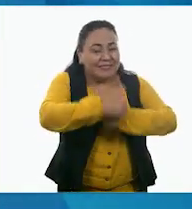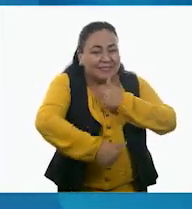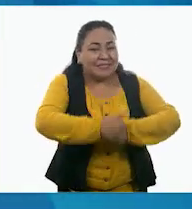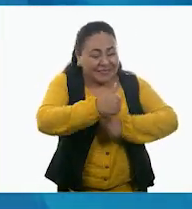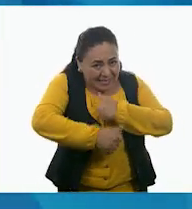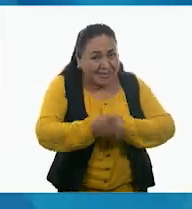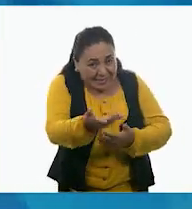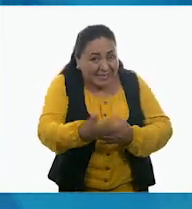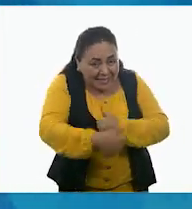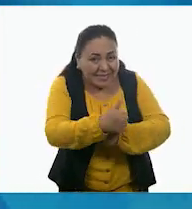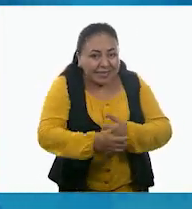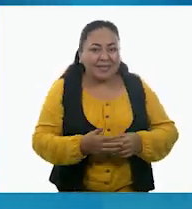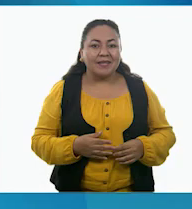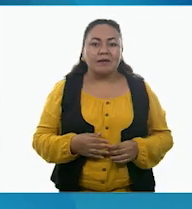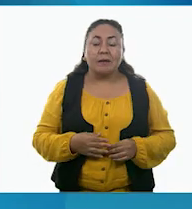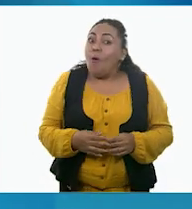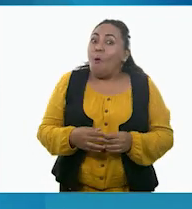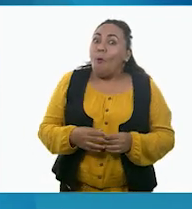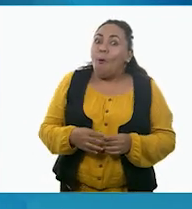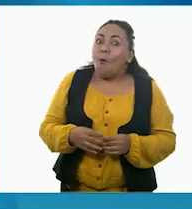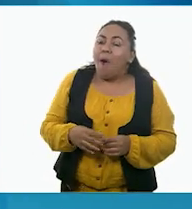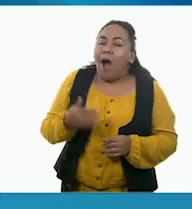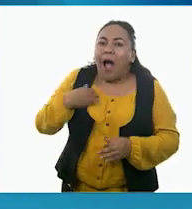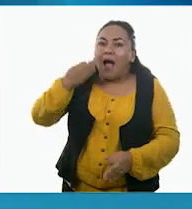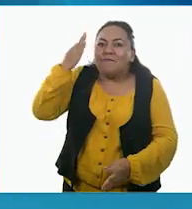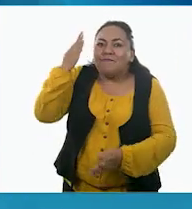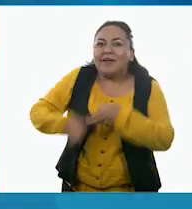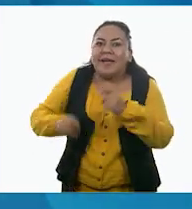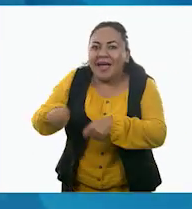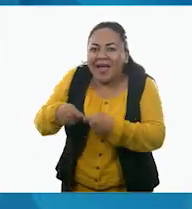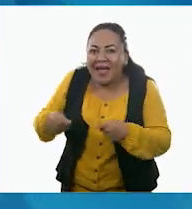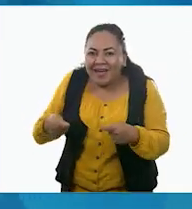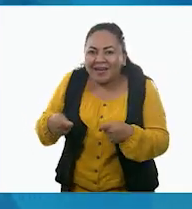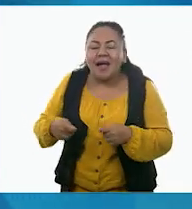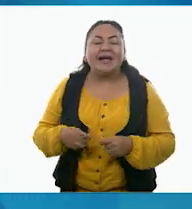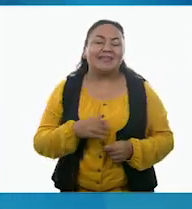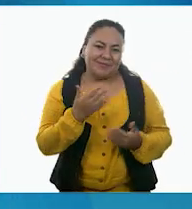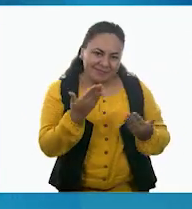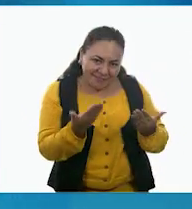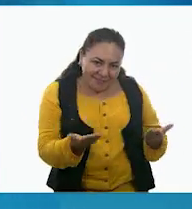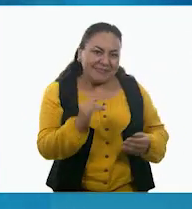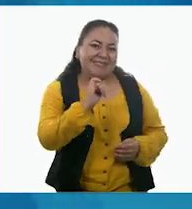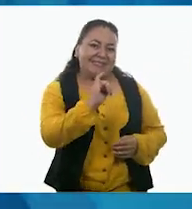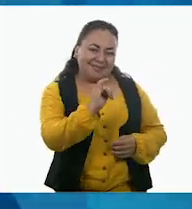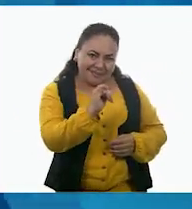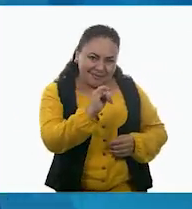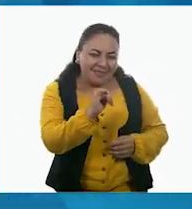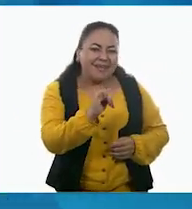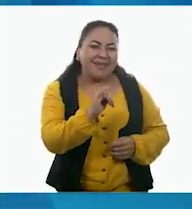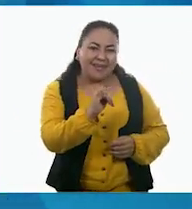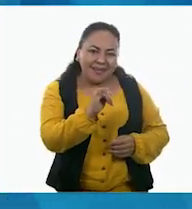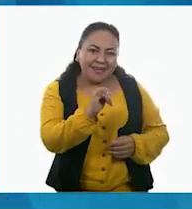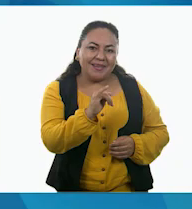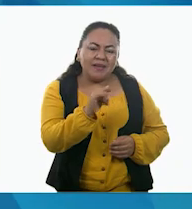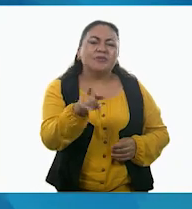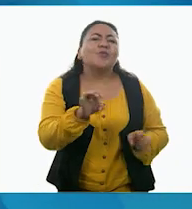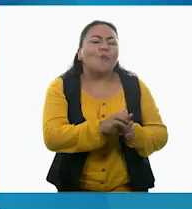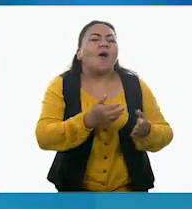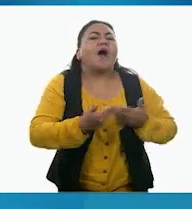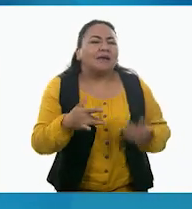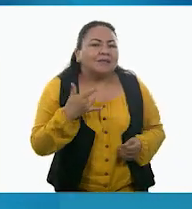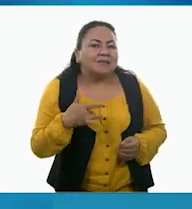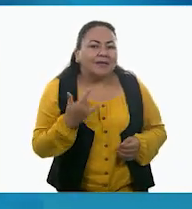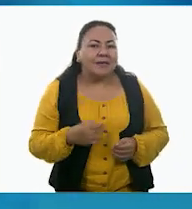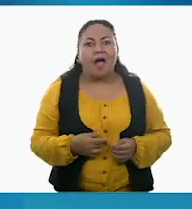¡Silleyeco! ¡Ah! ¡Oxepo ni chiqui! ¡Ah! ¡Quema, Basilio! ¿Qué ni timo machilía ascan? ¡Ascan